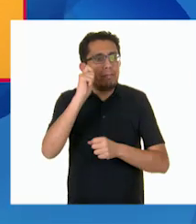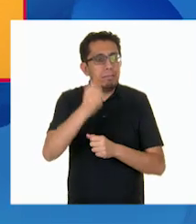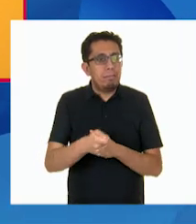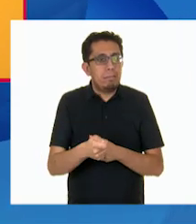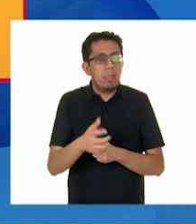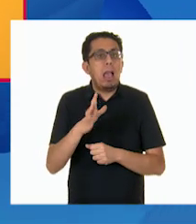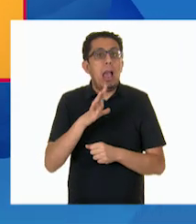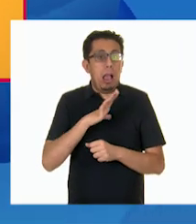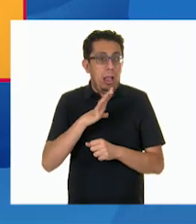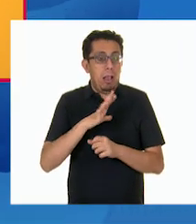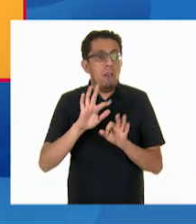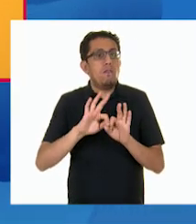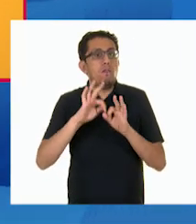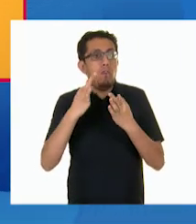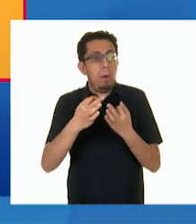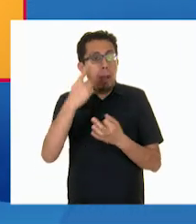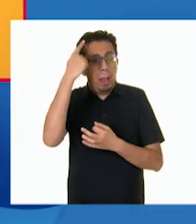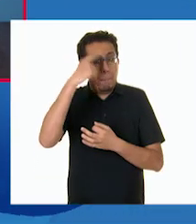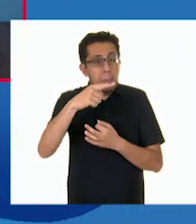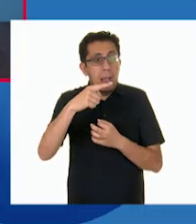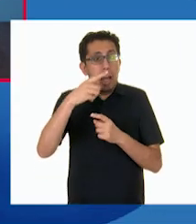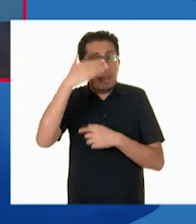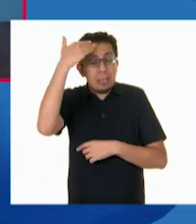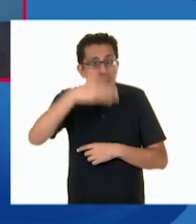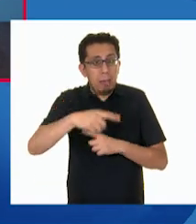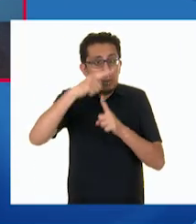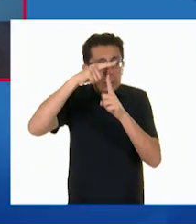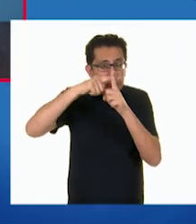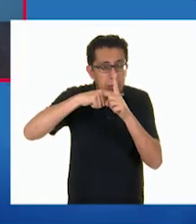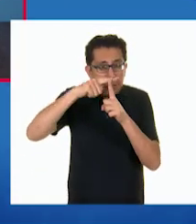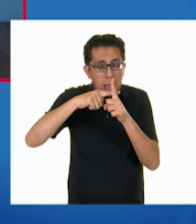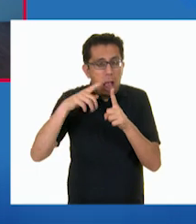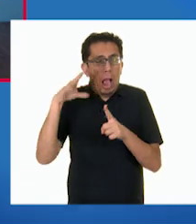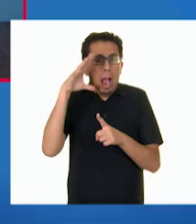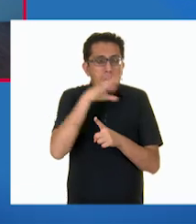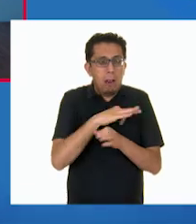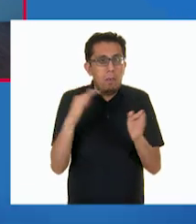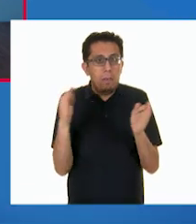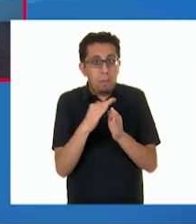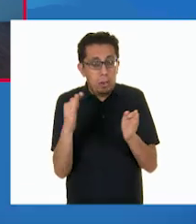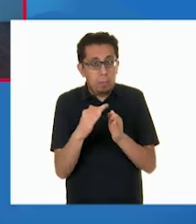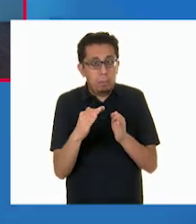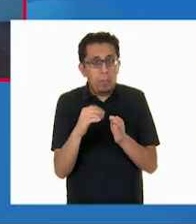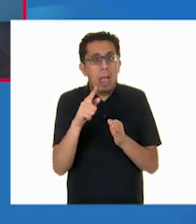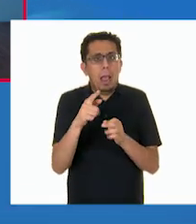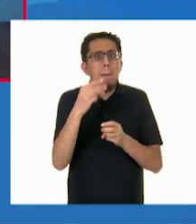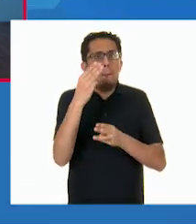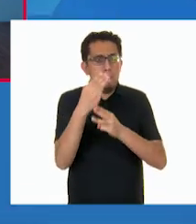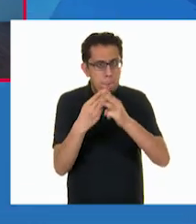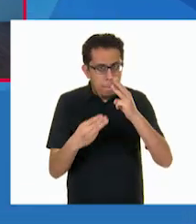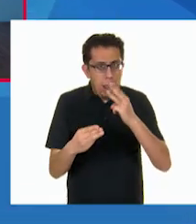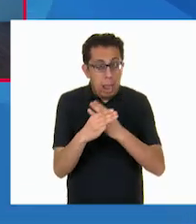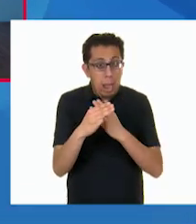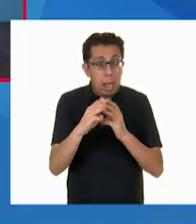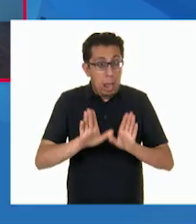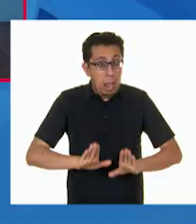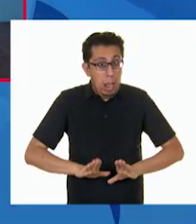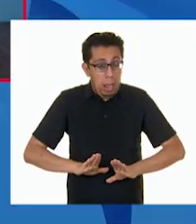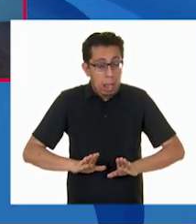muchas formas de medir la temperatura. Hay muchas características de los materiales que podemos